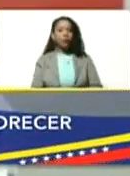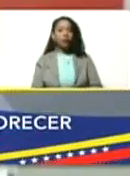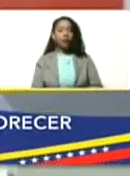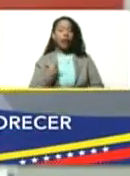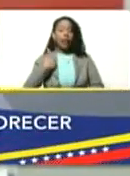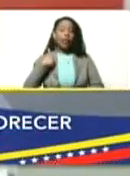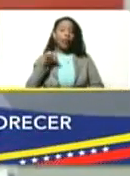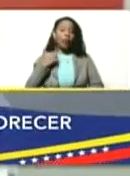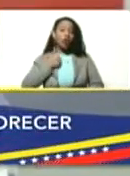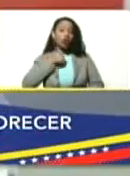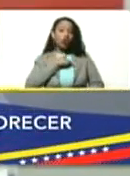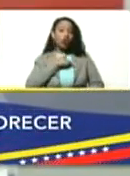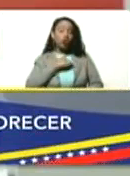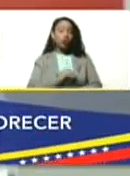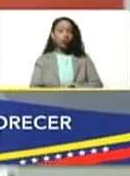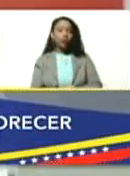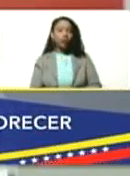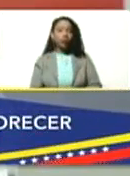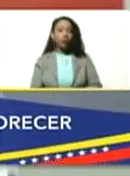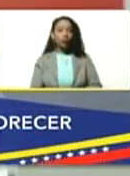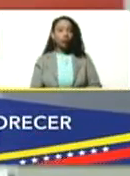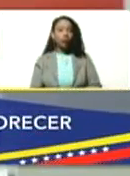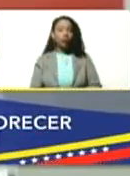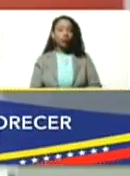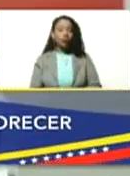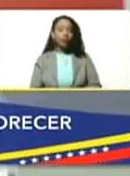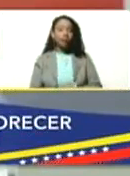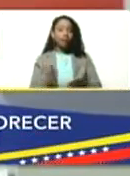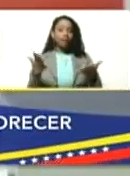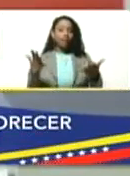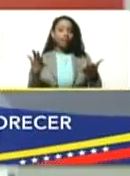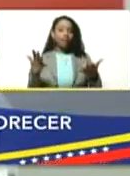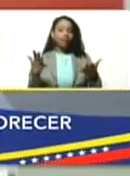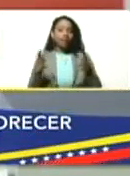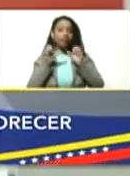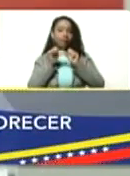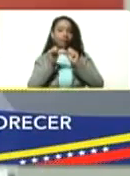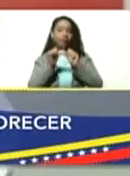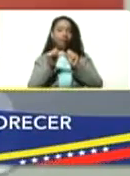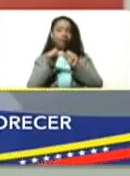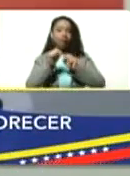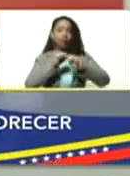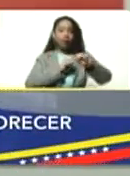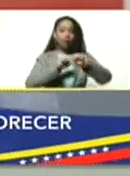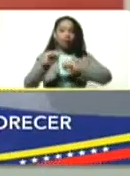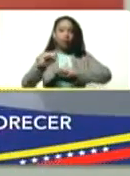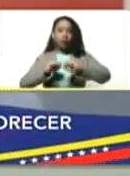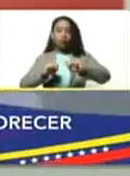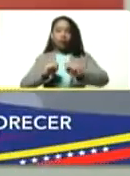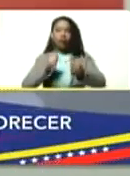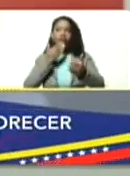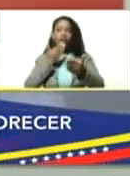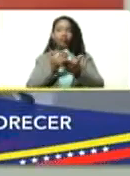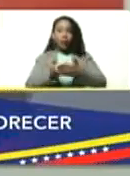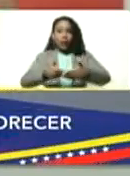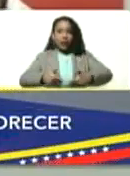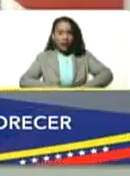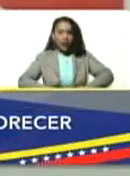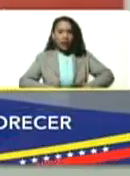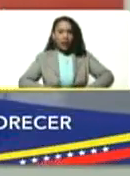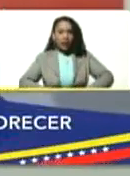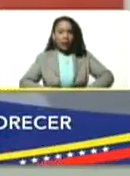tenemos nosotros que mantener el ritmo de la exigencia y